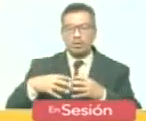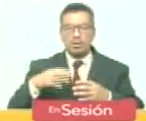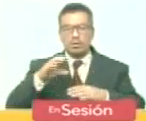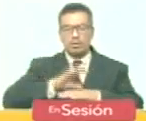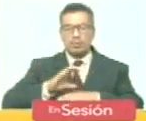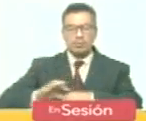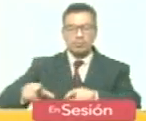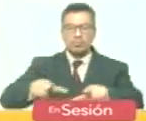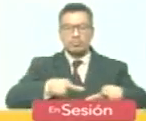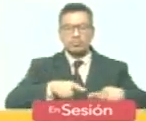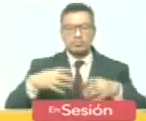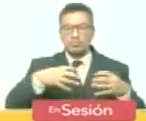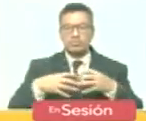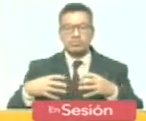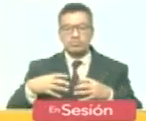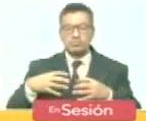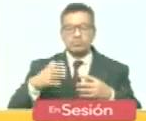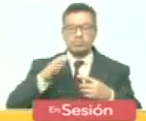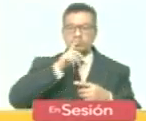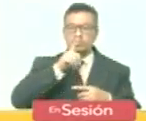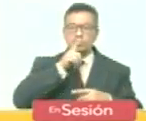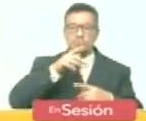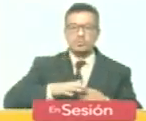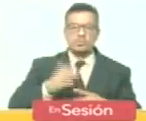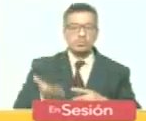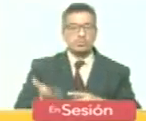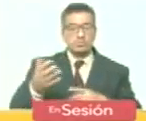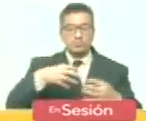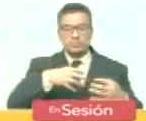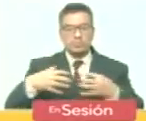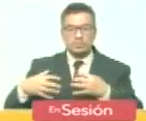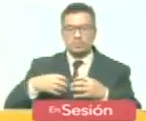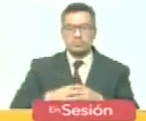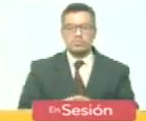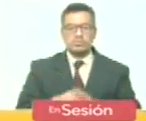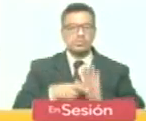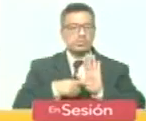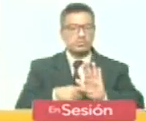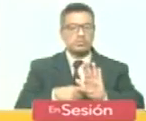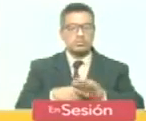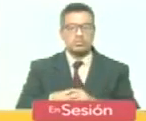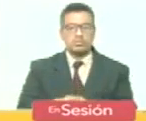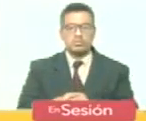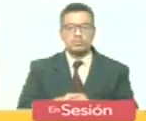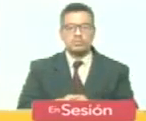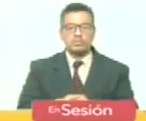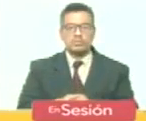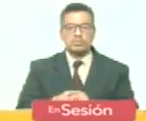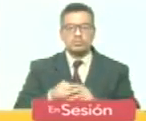civilización contra la barbarie. Resalta la lucha mostrando de